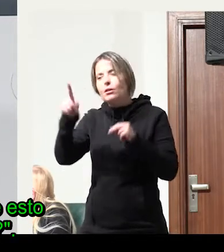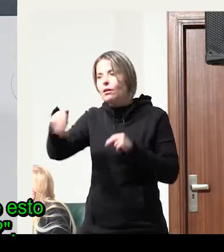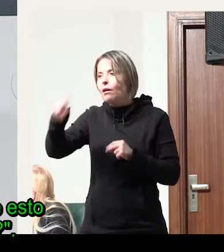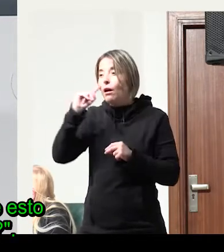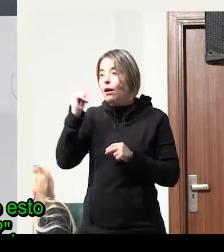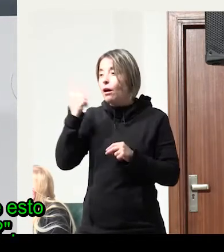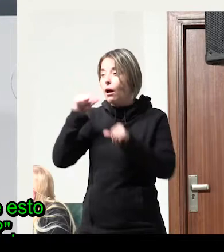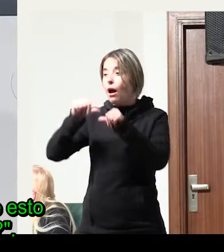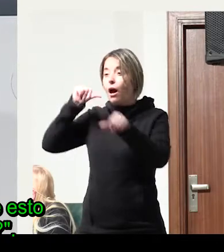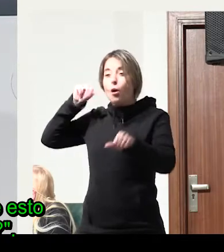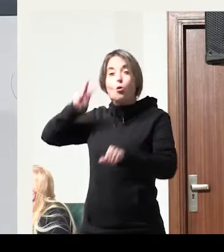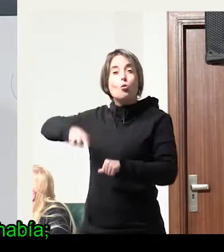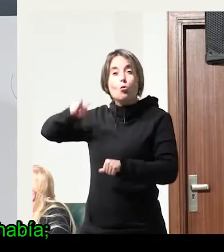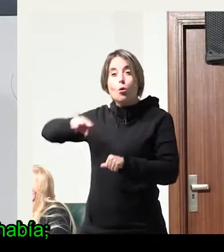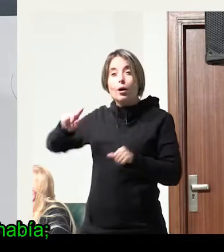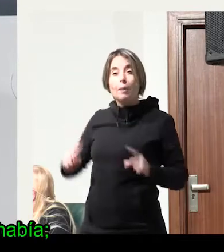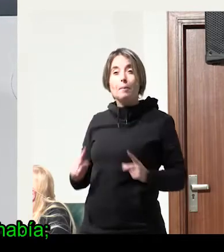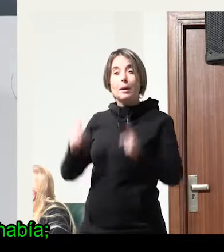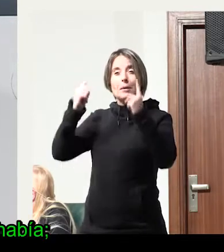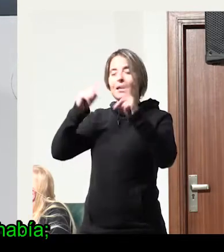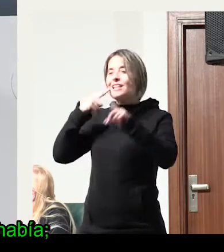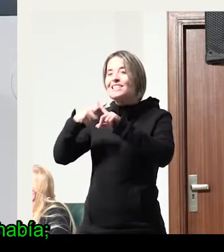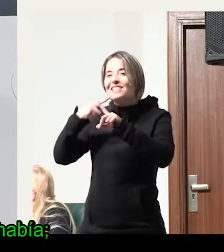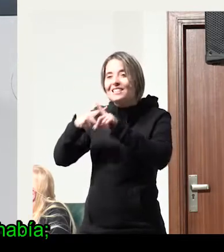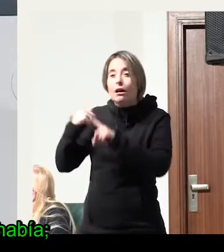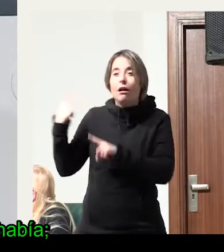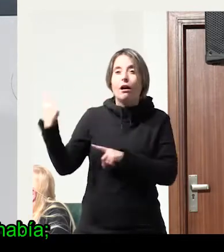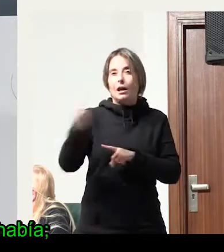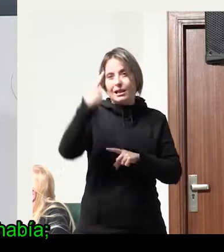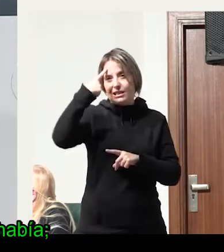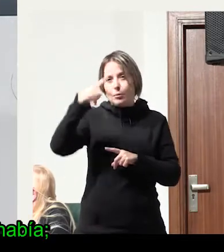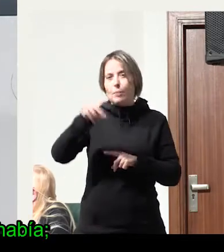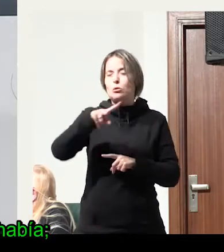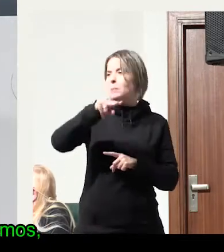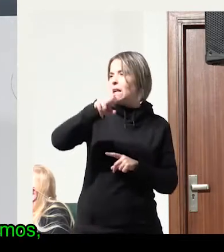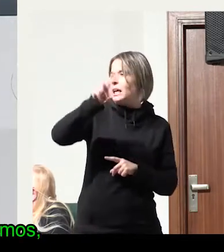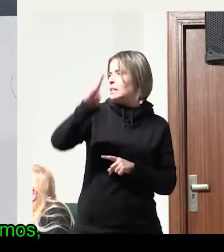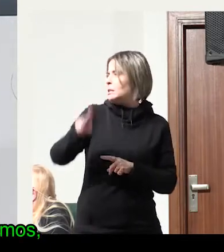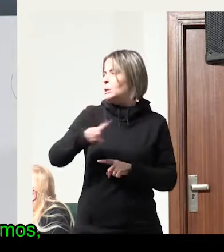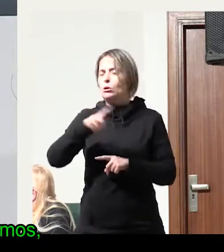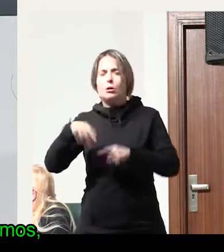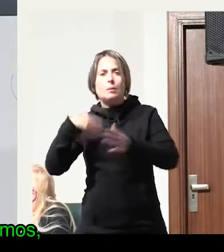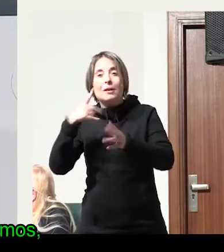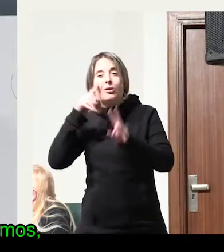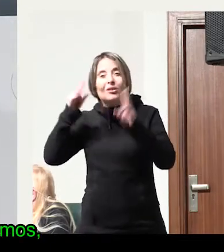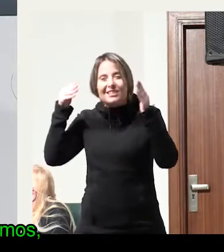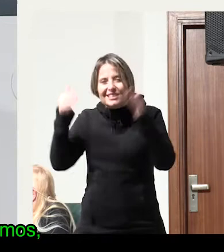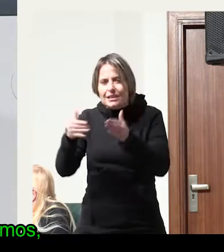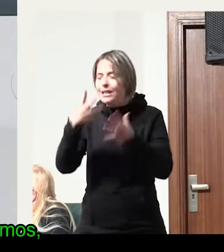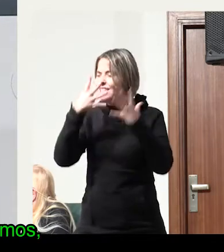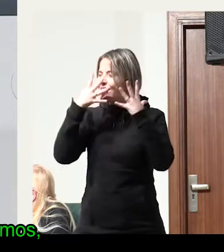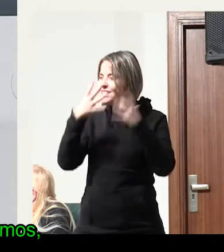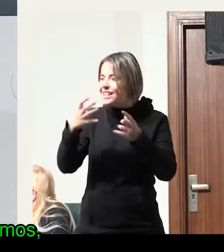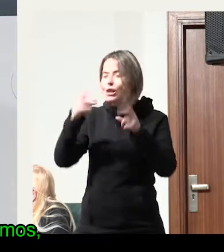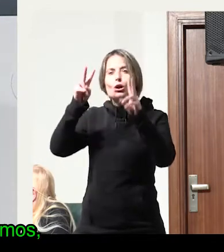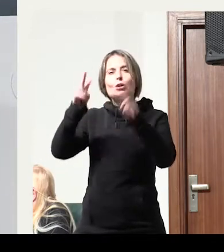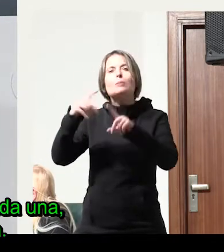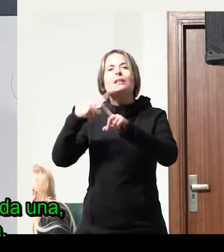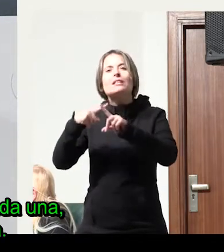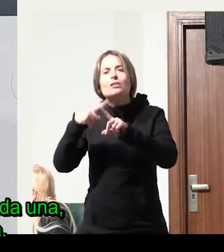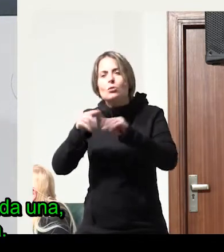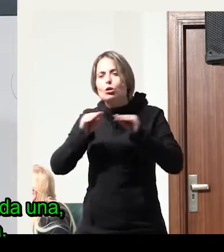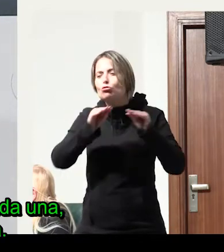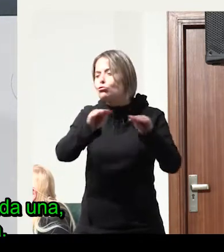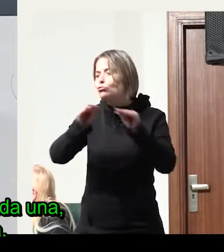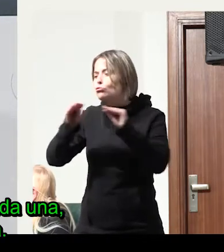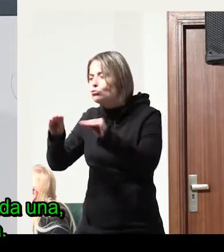nunca? Nunca nos habíamos puesto, todas sabíamos que si había pareja, que si no había pareja, que sí. Pero así en serio, de qué tipo de experiencia teníamos,